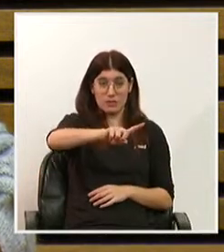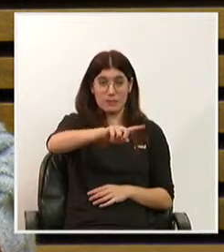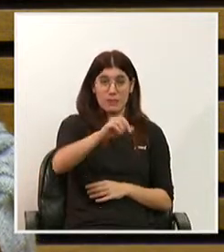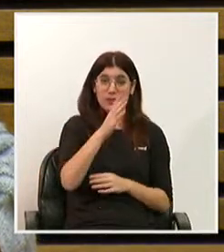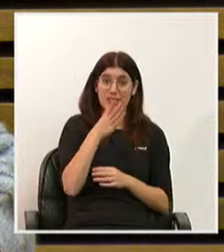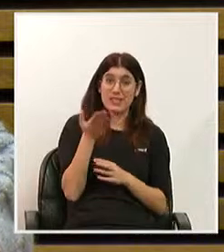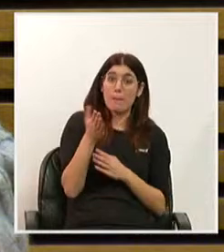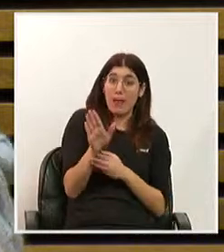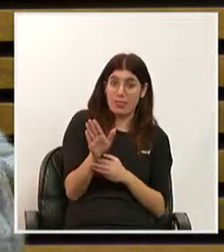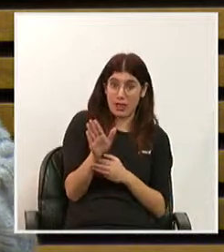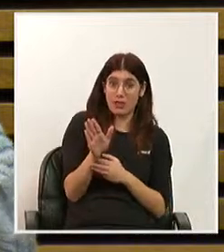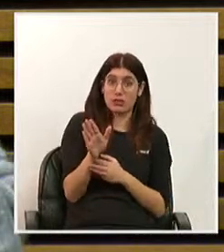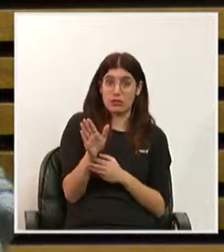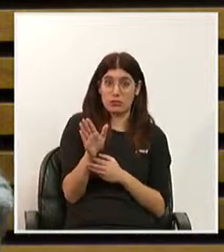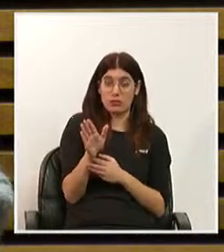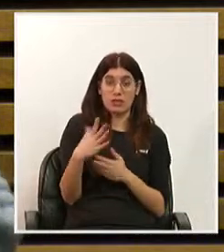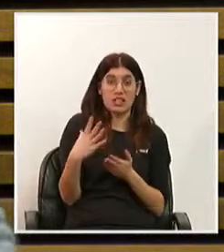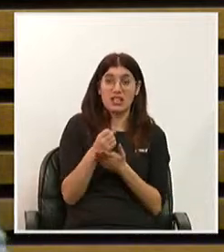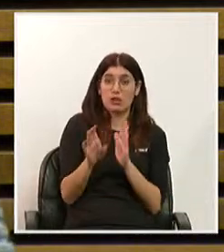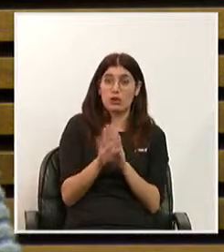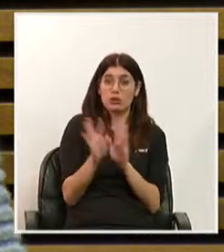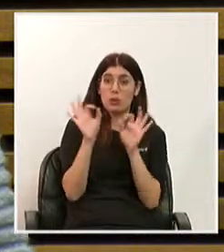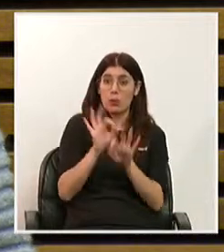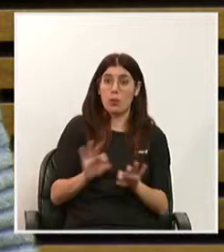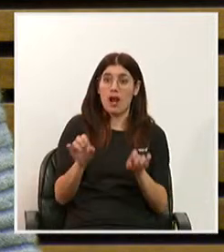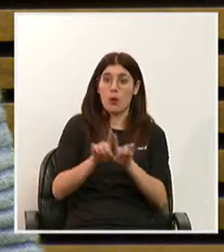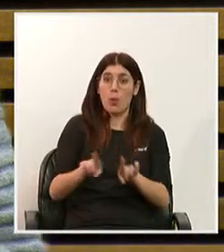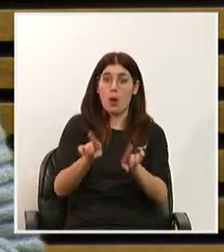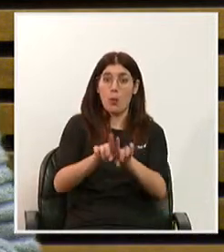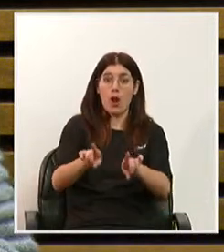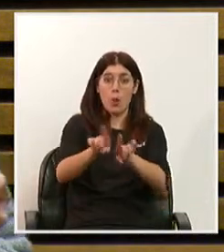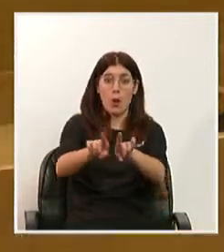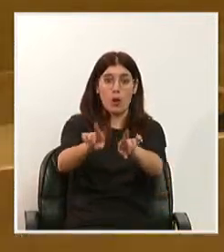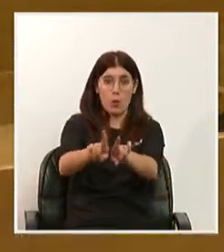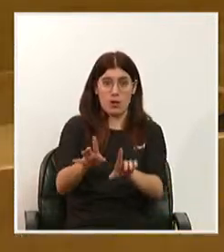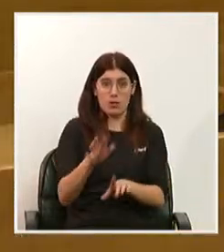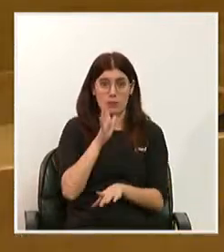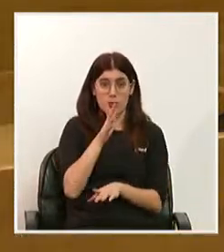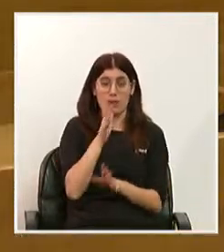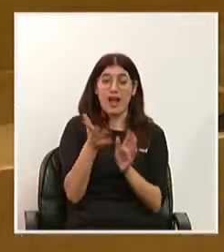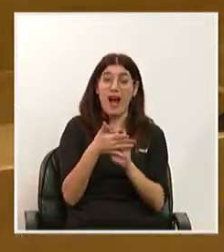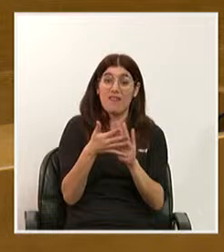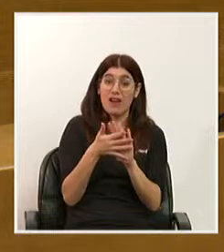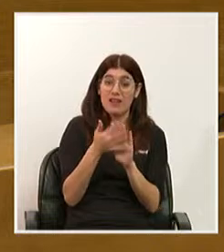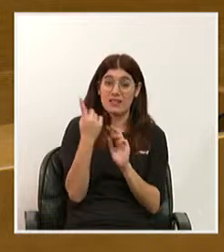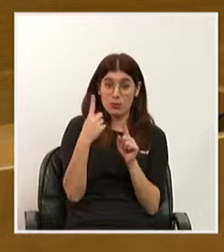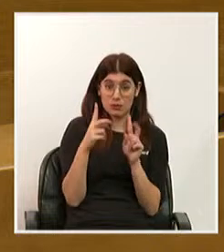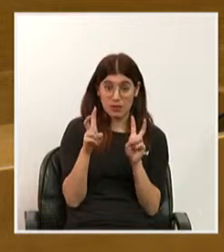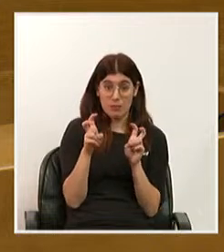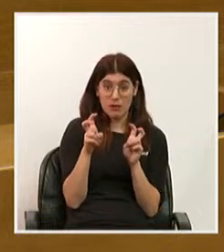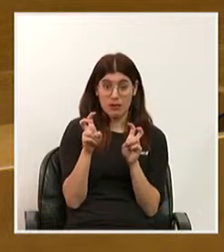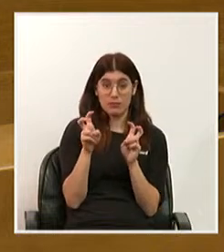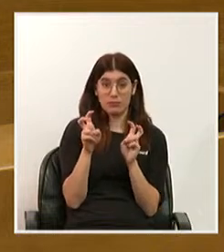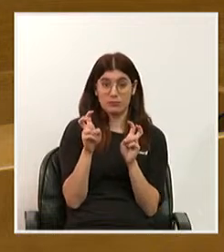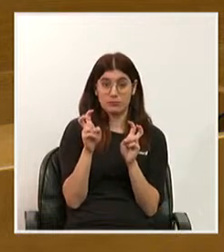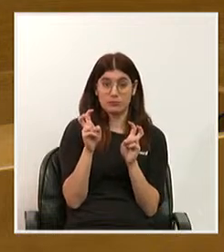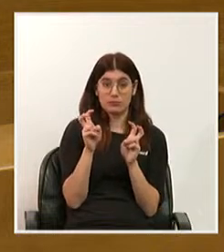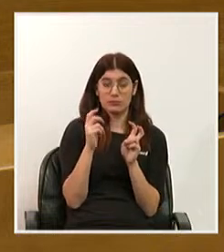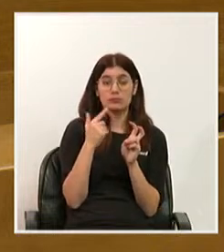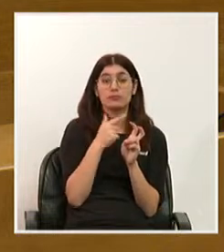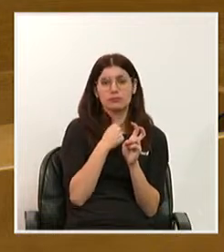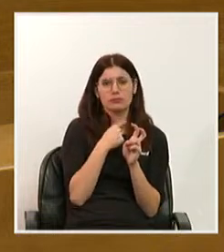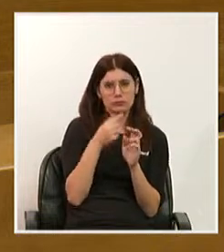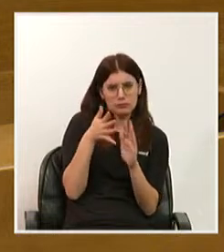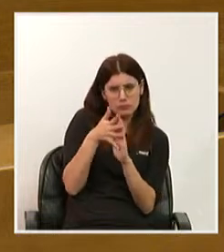planteando que todo continúe igual porque hacía referencia a una cuestión que eh Me gustaría